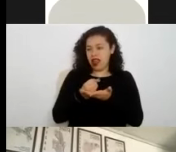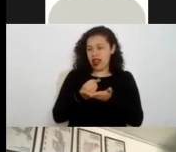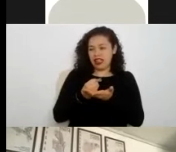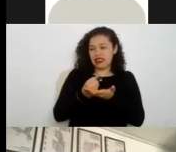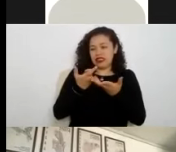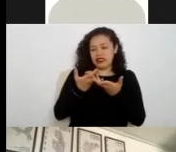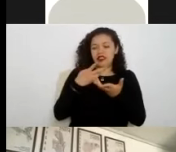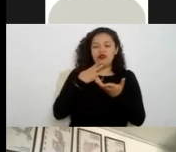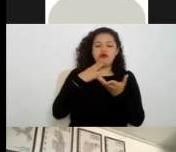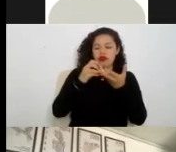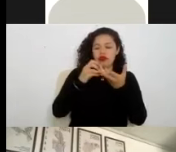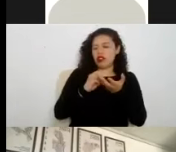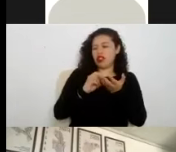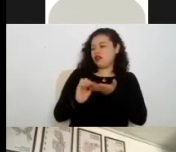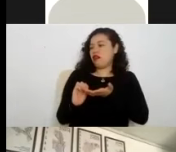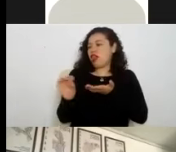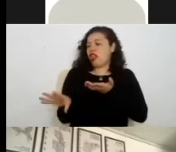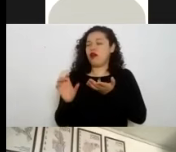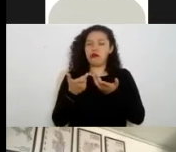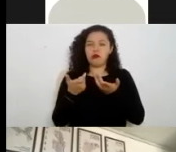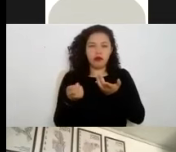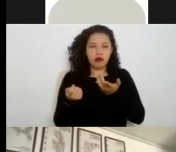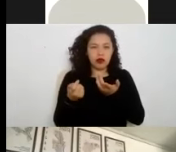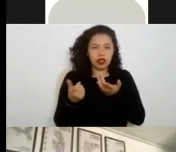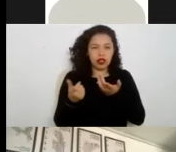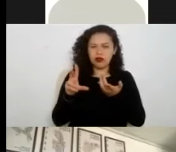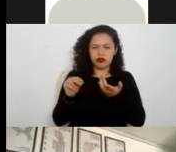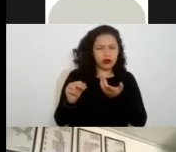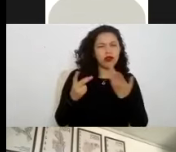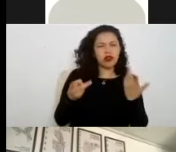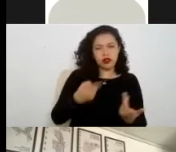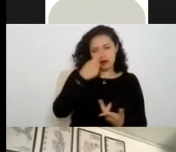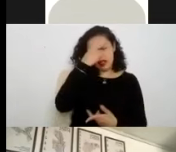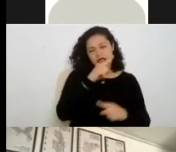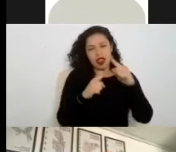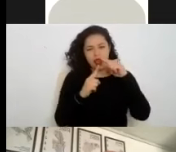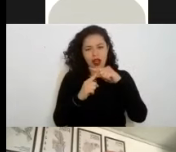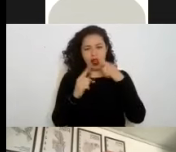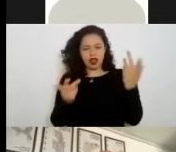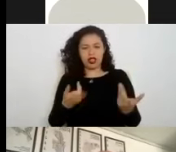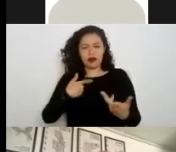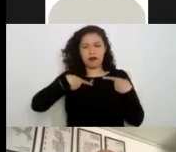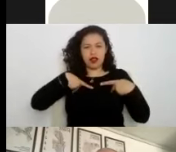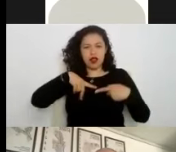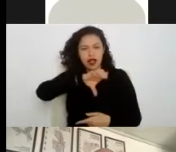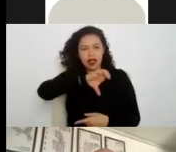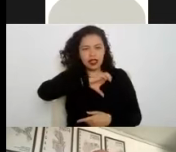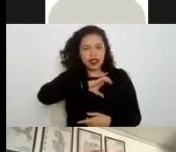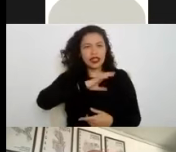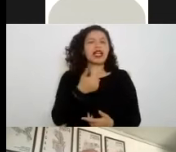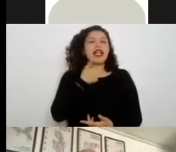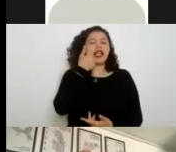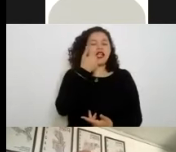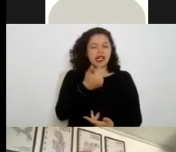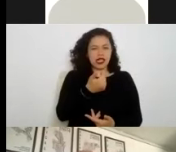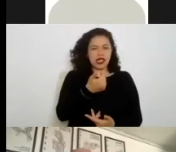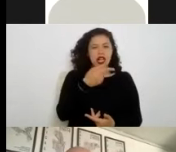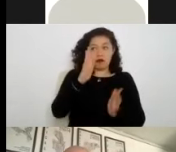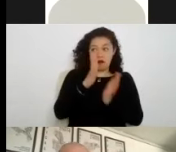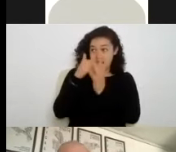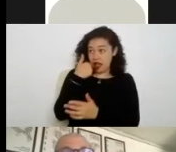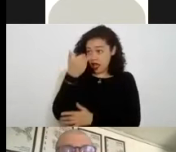la tarea de las organizaciones en dar ese sentido, ese, pues darse a querer, ¿no? Darse a desear, decir, ok, ¿quieres participar conmigo? Pues